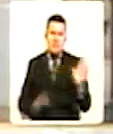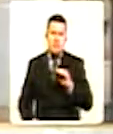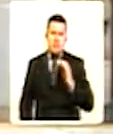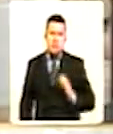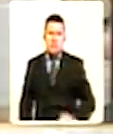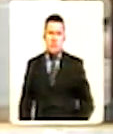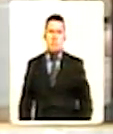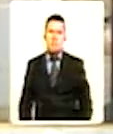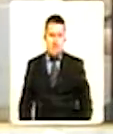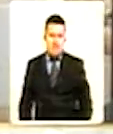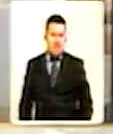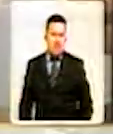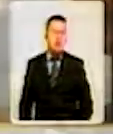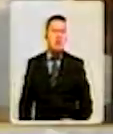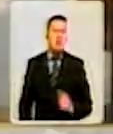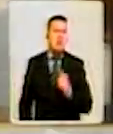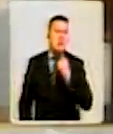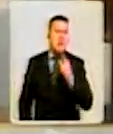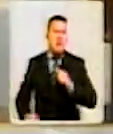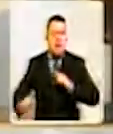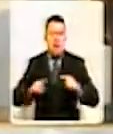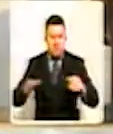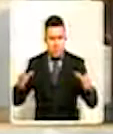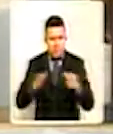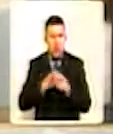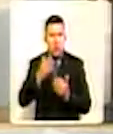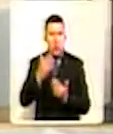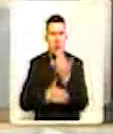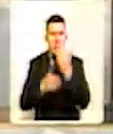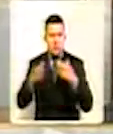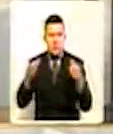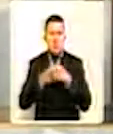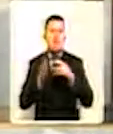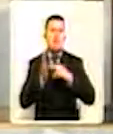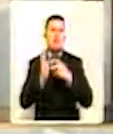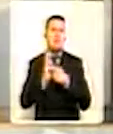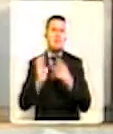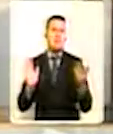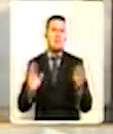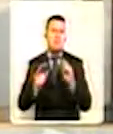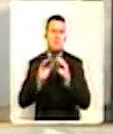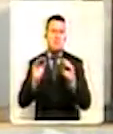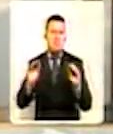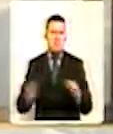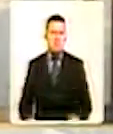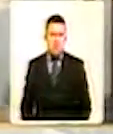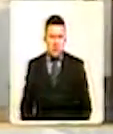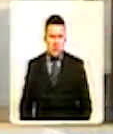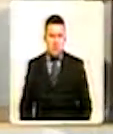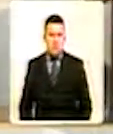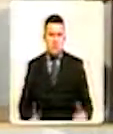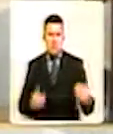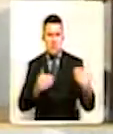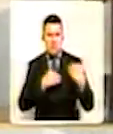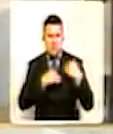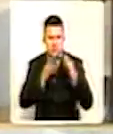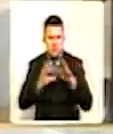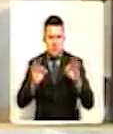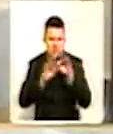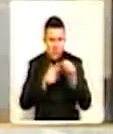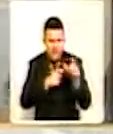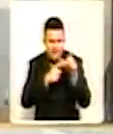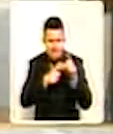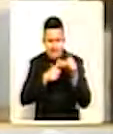de los ciudadanos. Eso, en términos de administración pública moderna, significa simple y llanamente que la función esencial